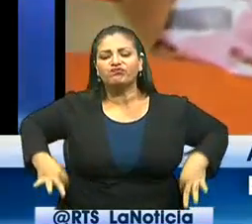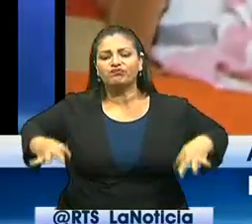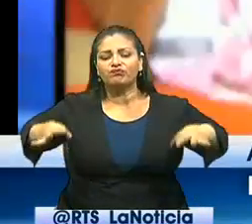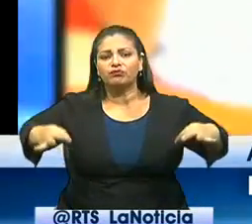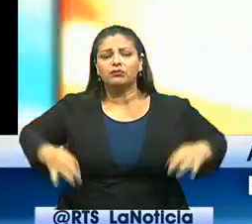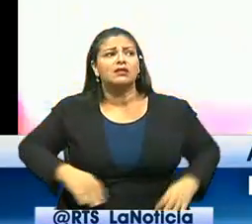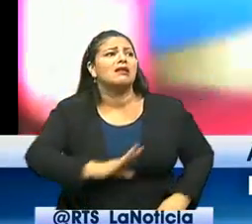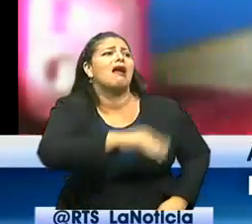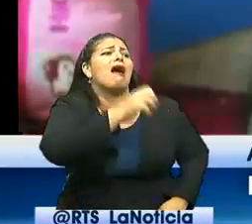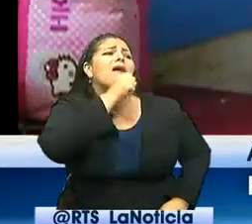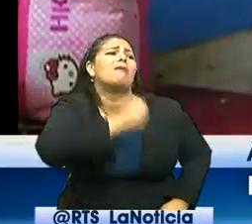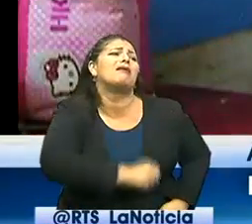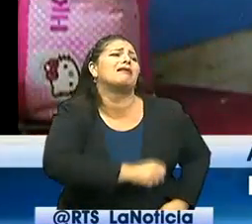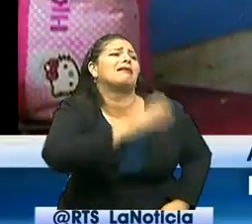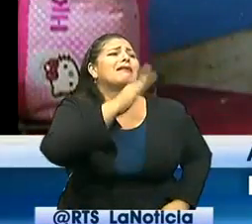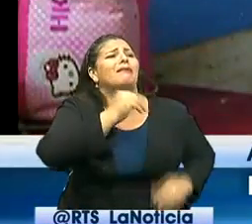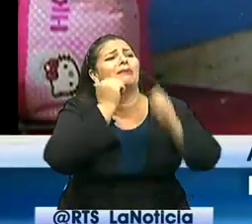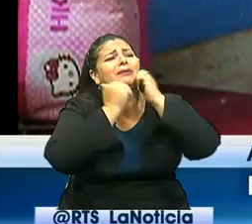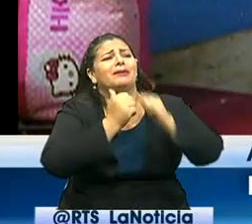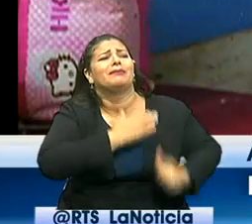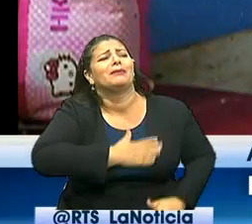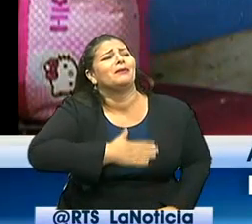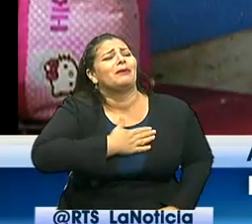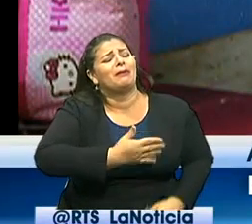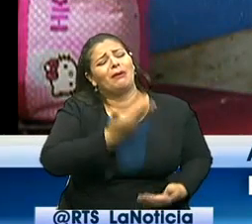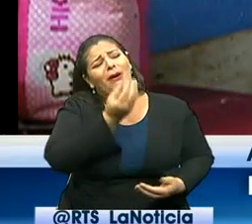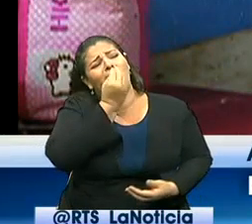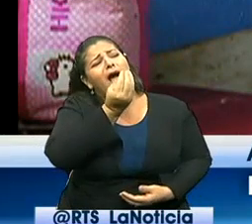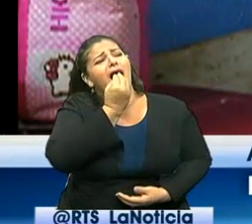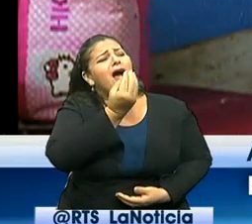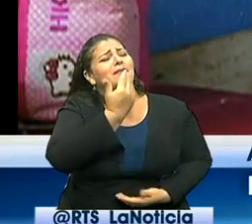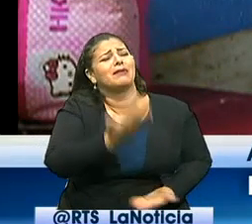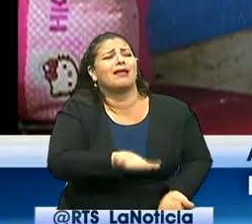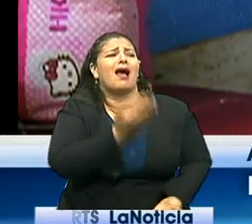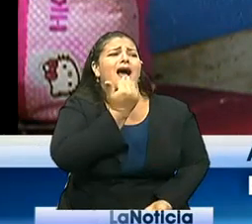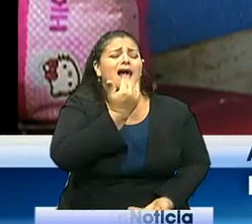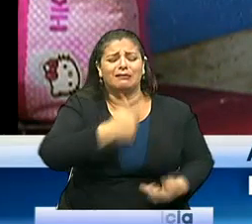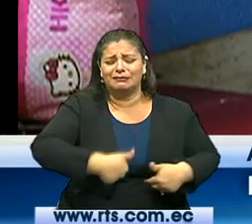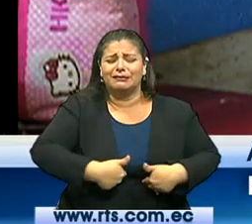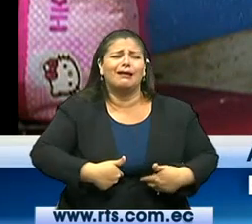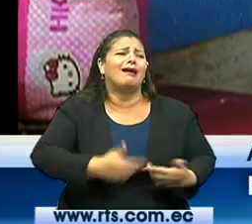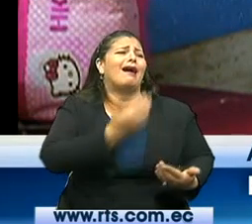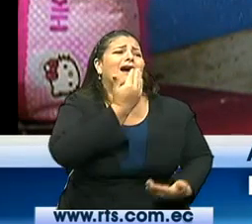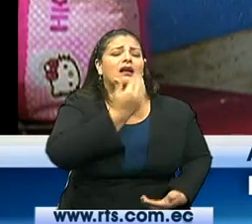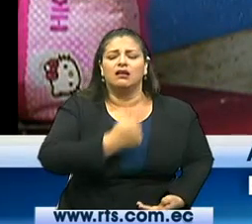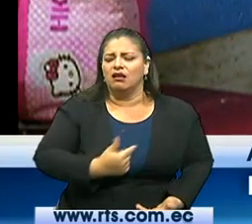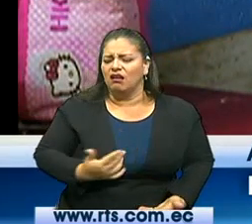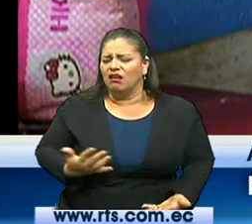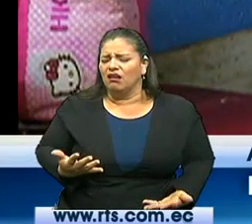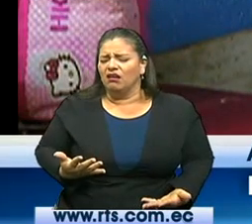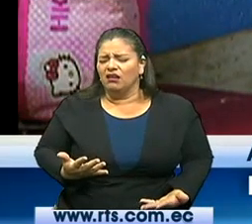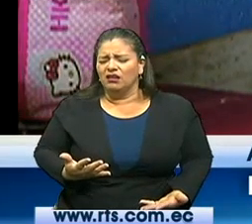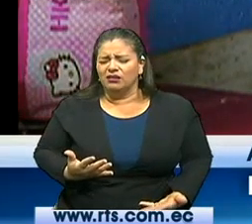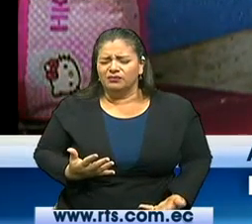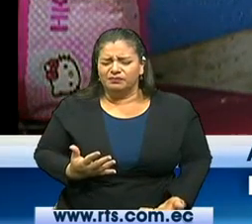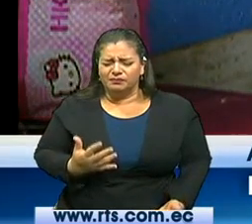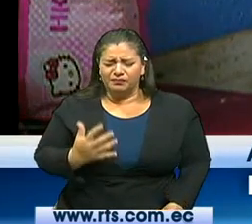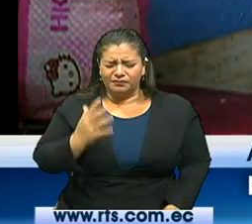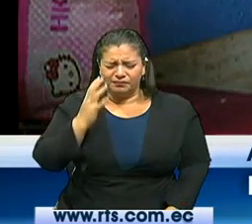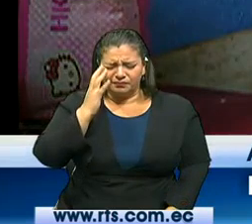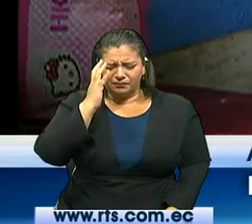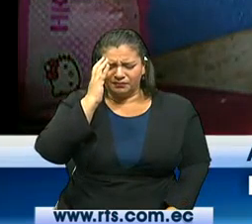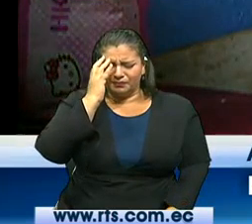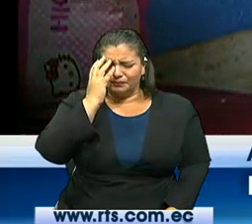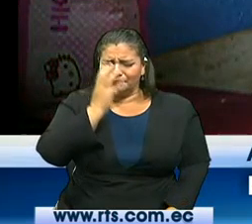por comer. Duro. Para mí es duro. Yo cuando no tengo las cosas, yo me lloro con mi nieta.